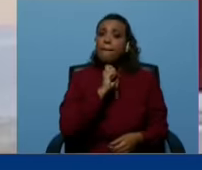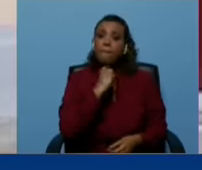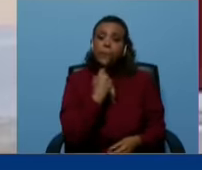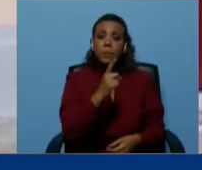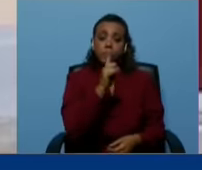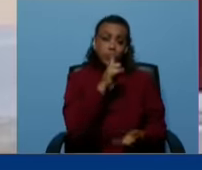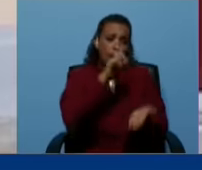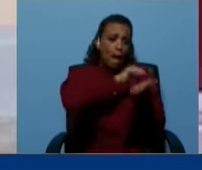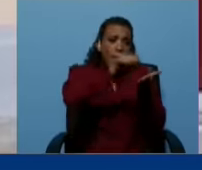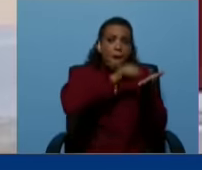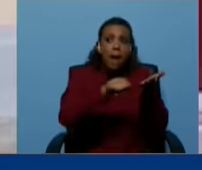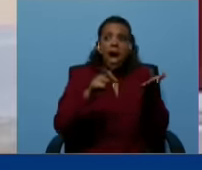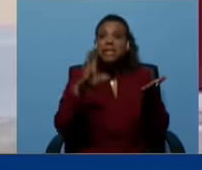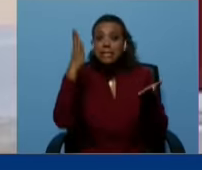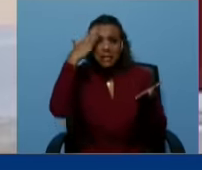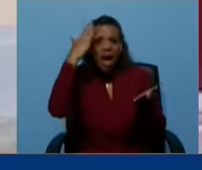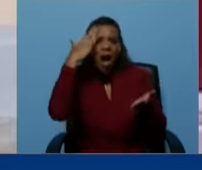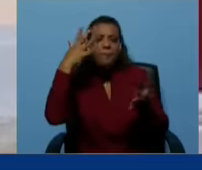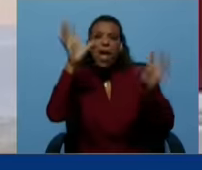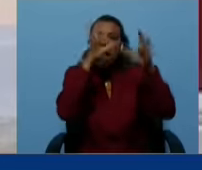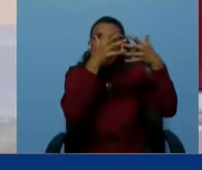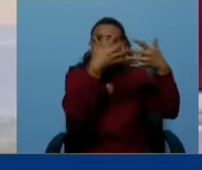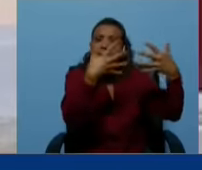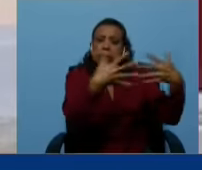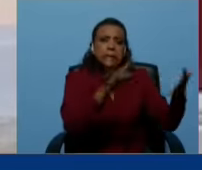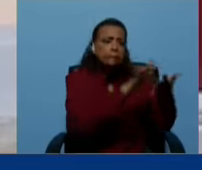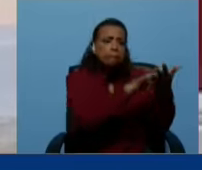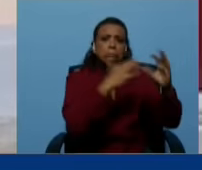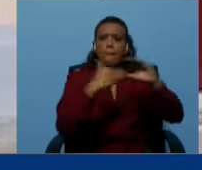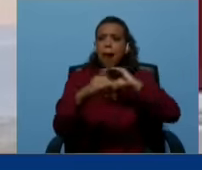mío. Y sabe todo lo que tú escribes ahí.